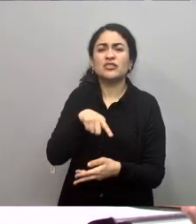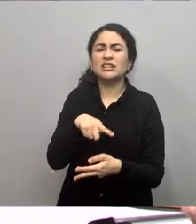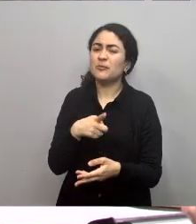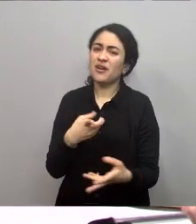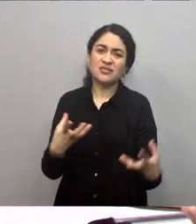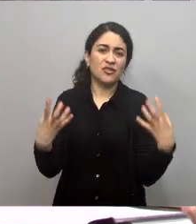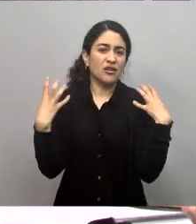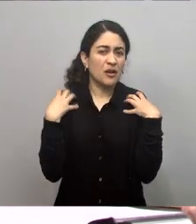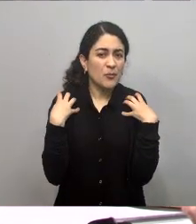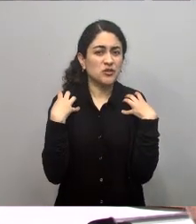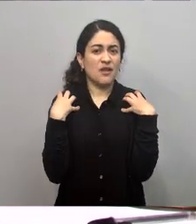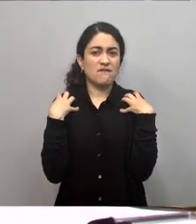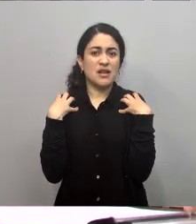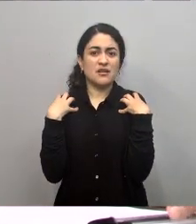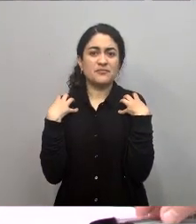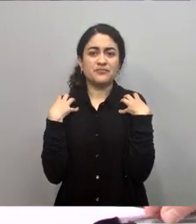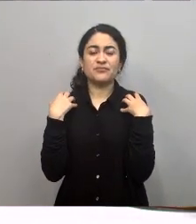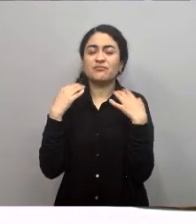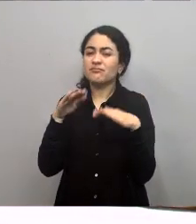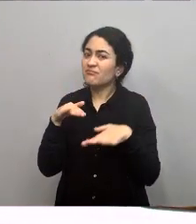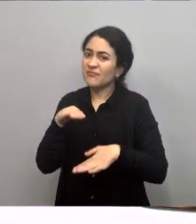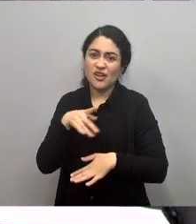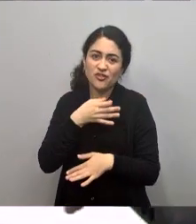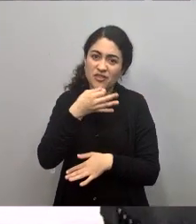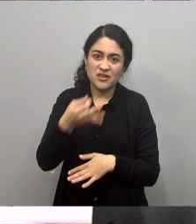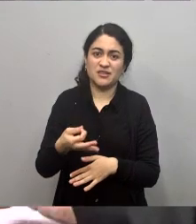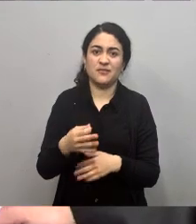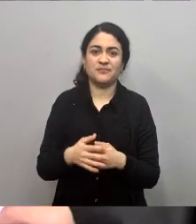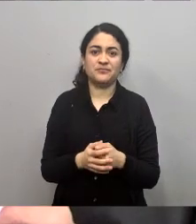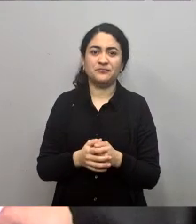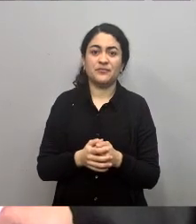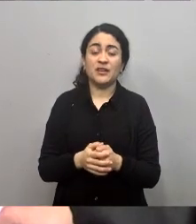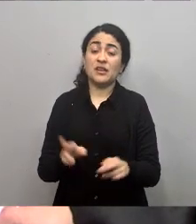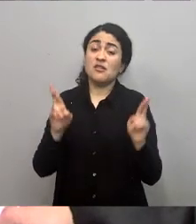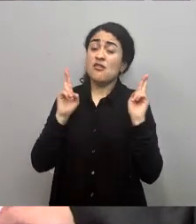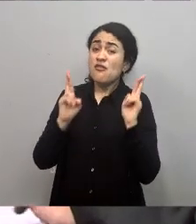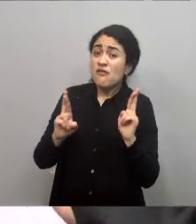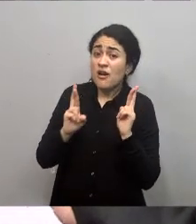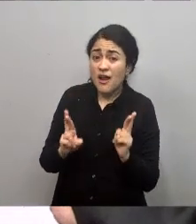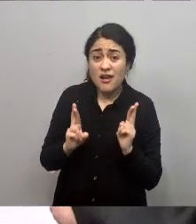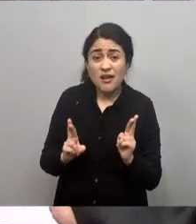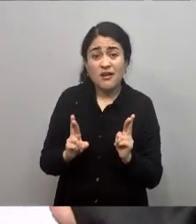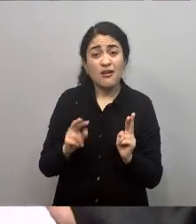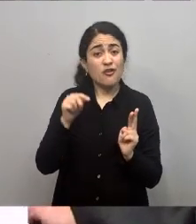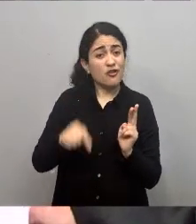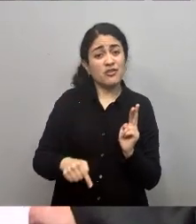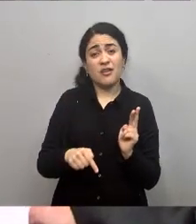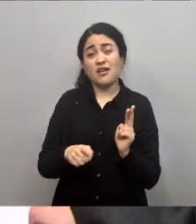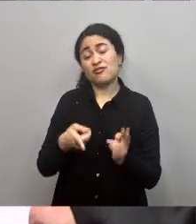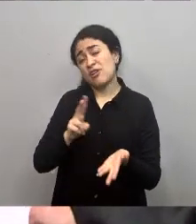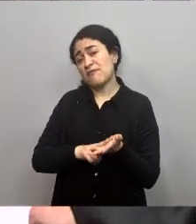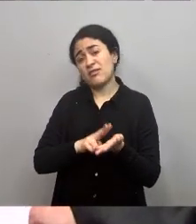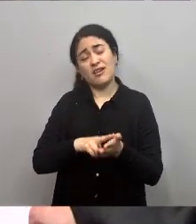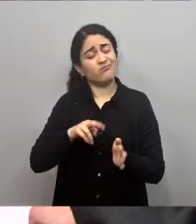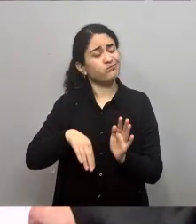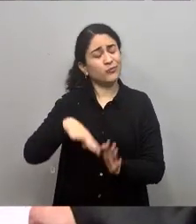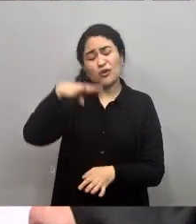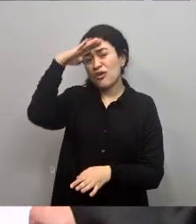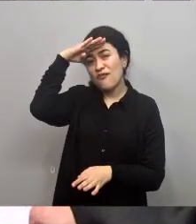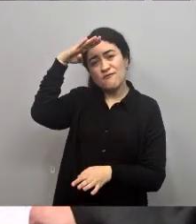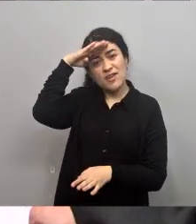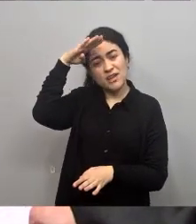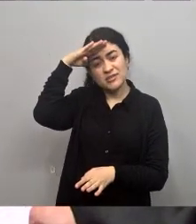cierto?, de lo que dice y ojalá hoy día todo, yo la verdad es que tengo mucha confianza porque